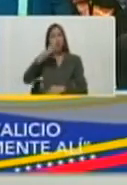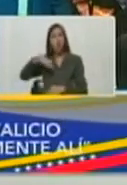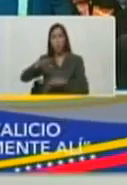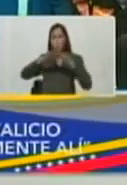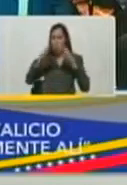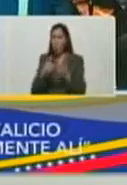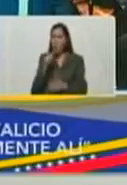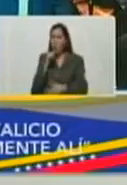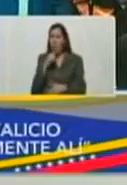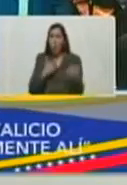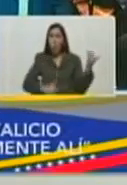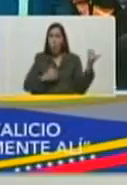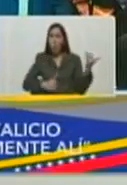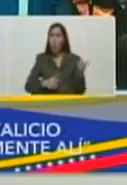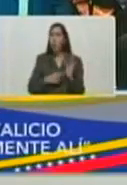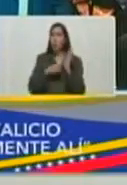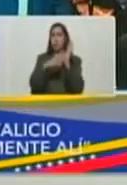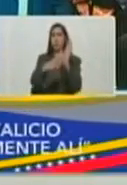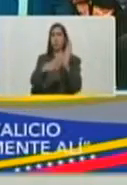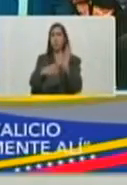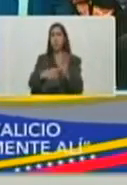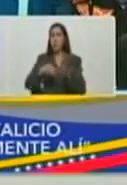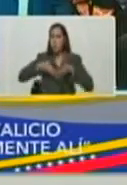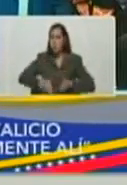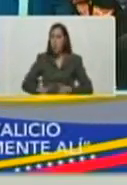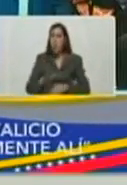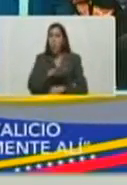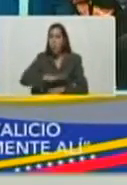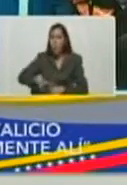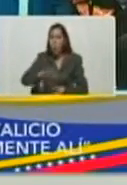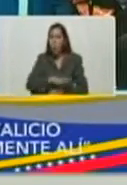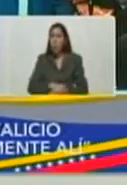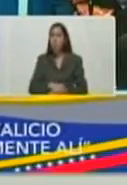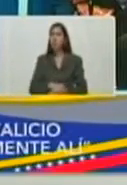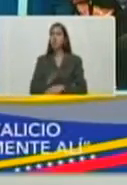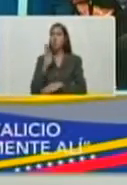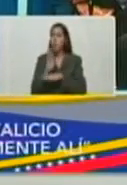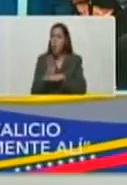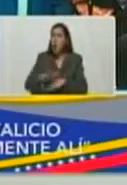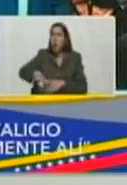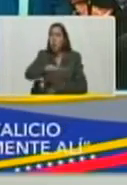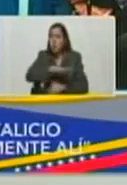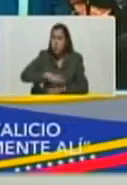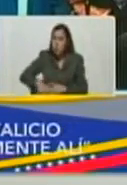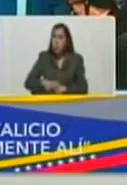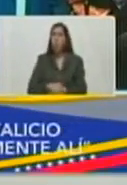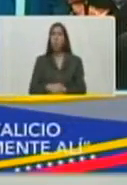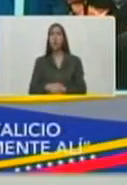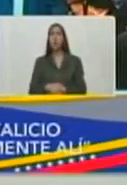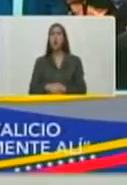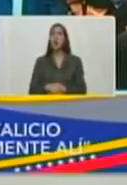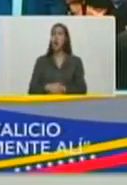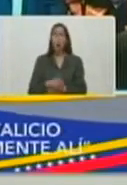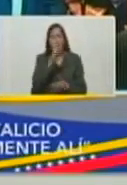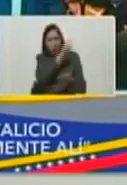Ali Primera, dónde nació, dónde se crió, dónde surgió esa vena